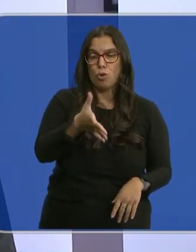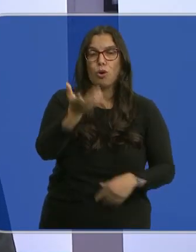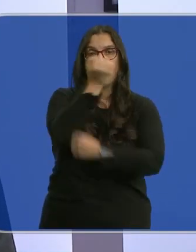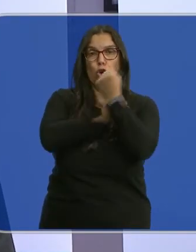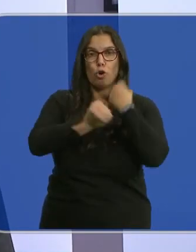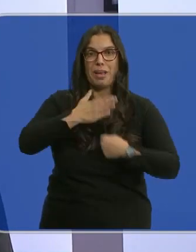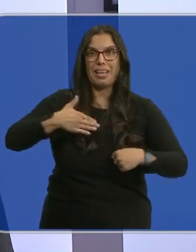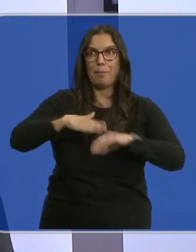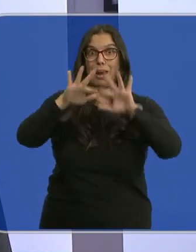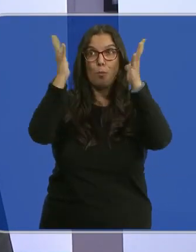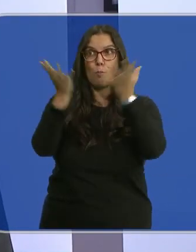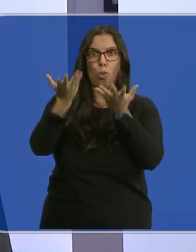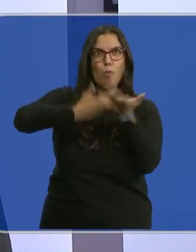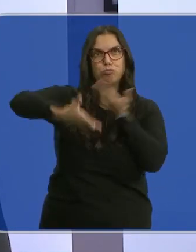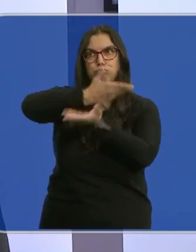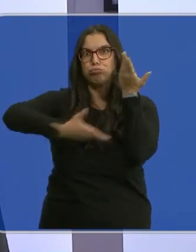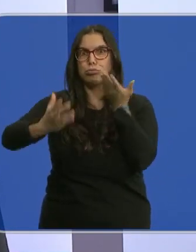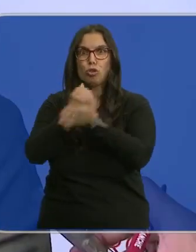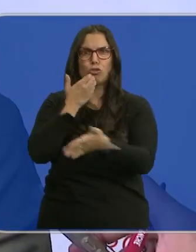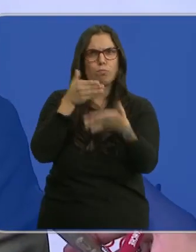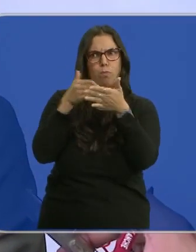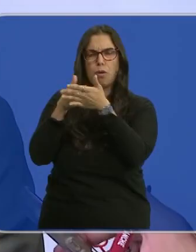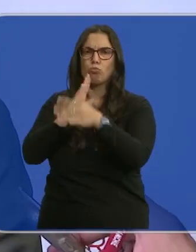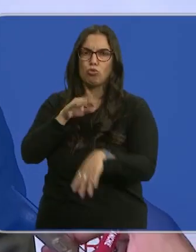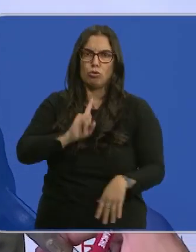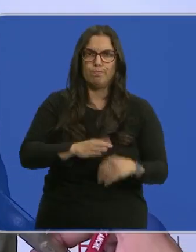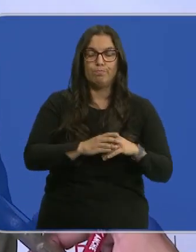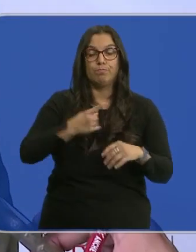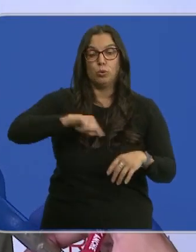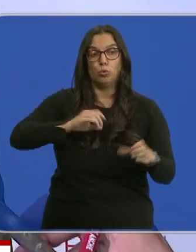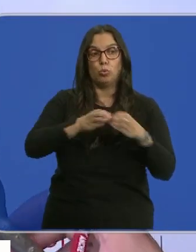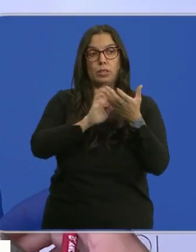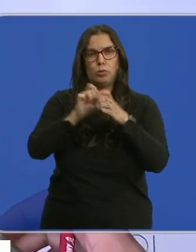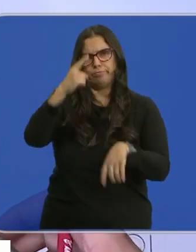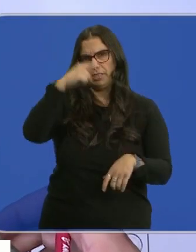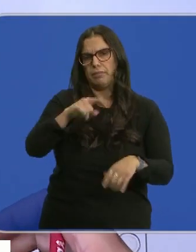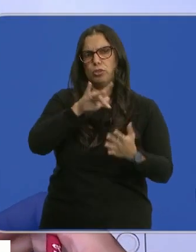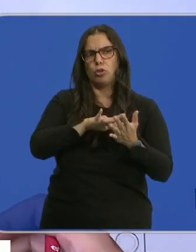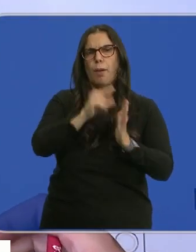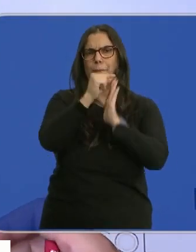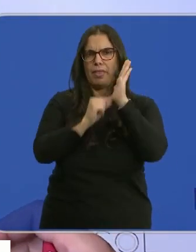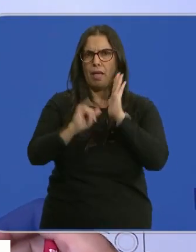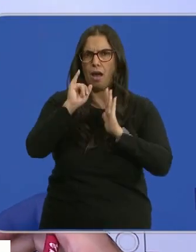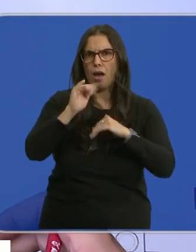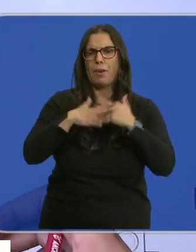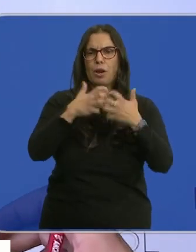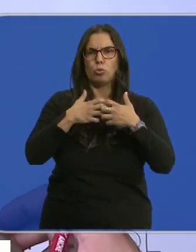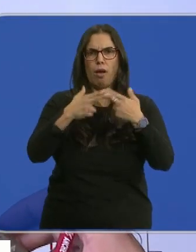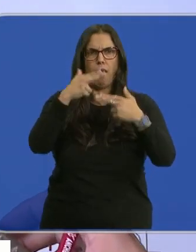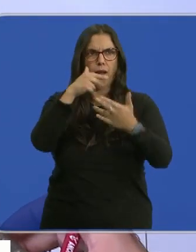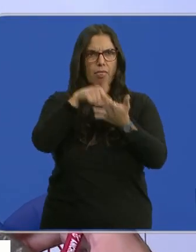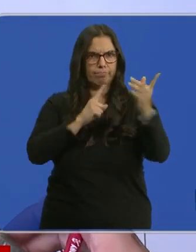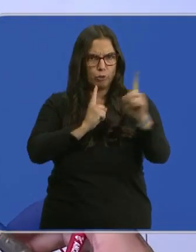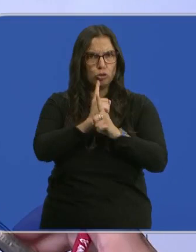pretende globalizar, pues el poner trabas yo creo que no es bueno. La Junta de Castilla y León hemos traído, sabéis que tenían una batería de medidas para luchar contra los